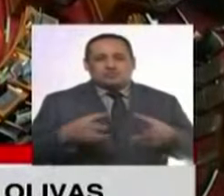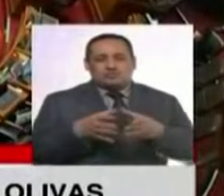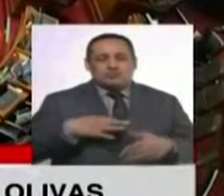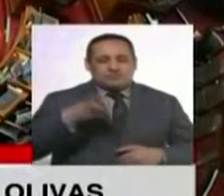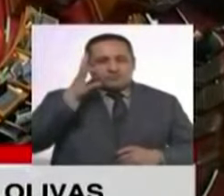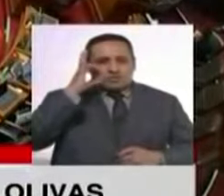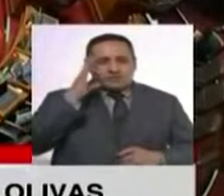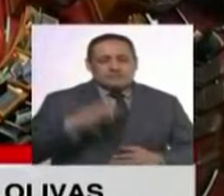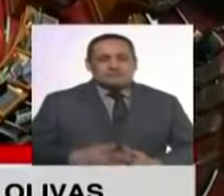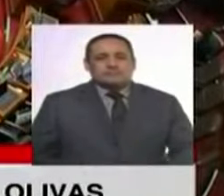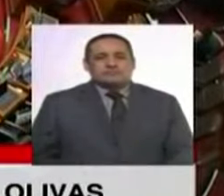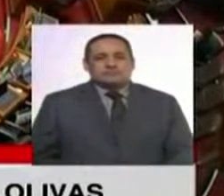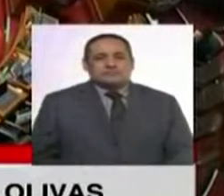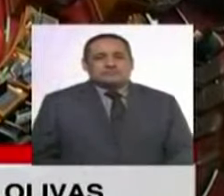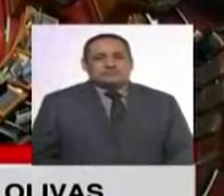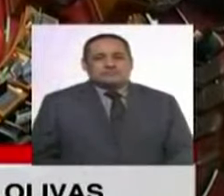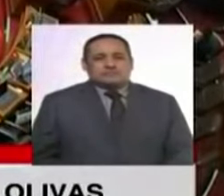popular